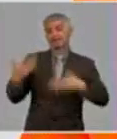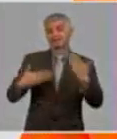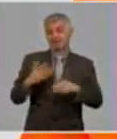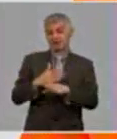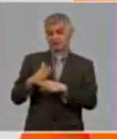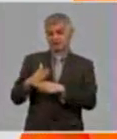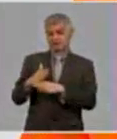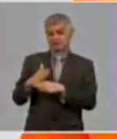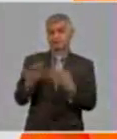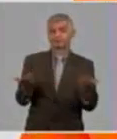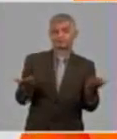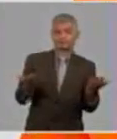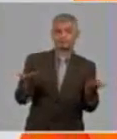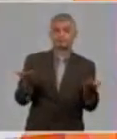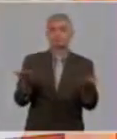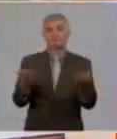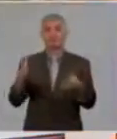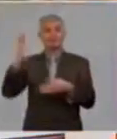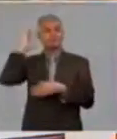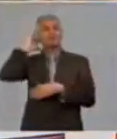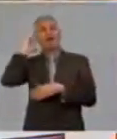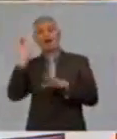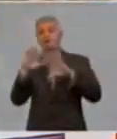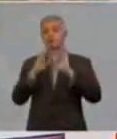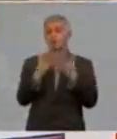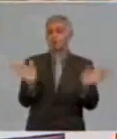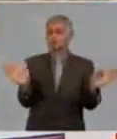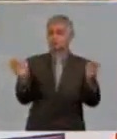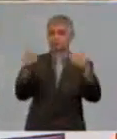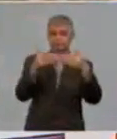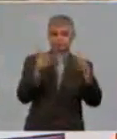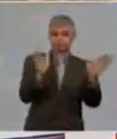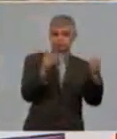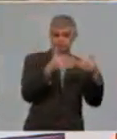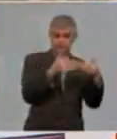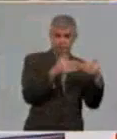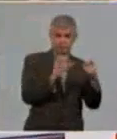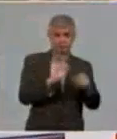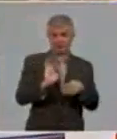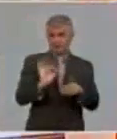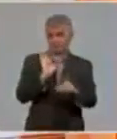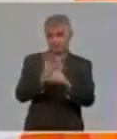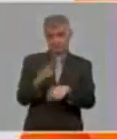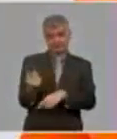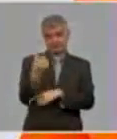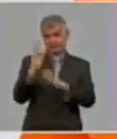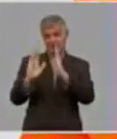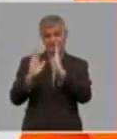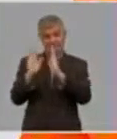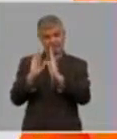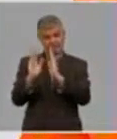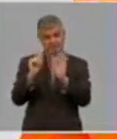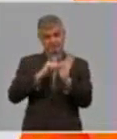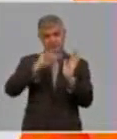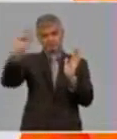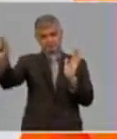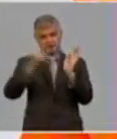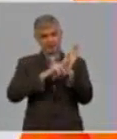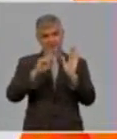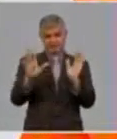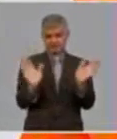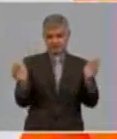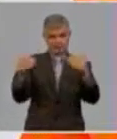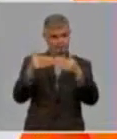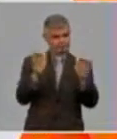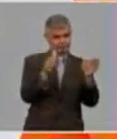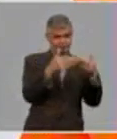las estaciones y las terminales porque todavía no se inician los servicios interprovinciales. Con respecto a las entradas y